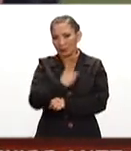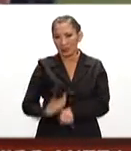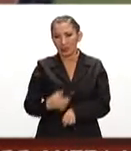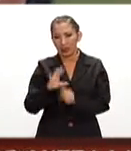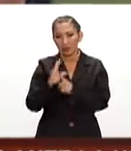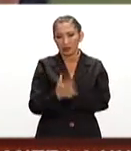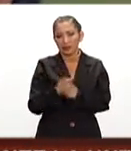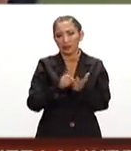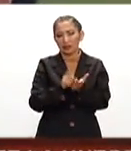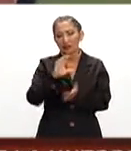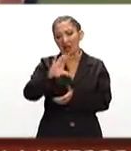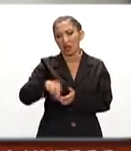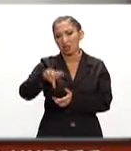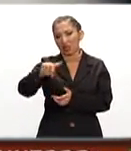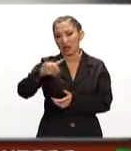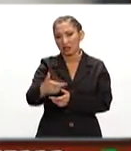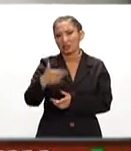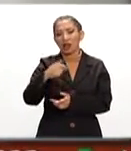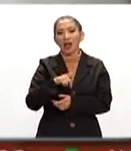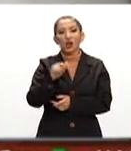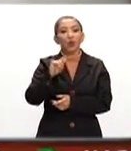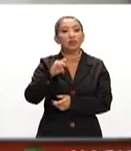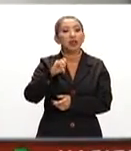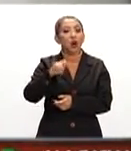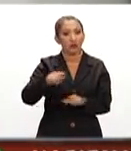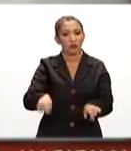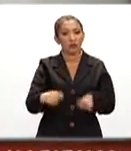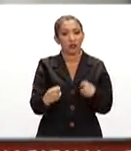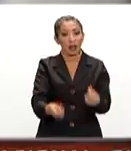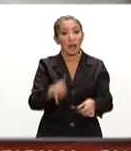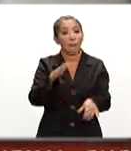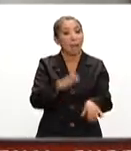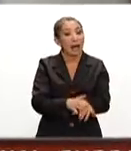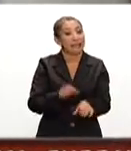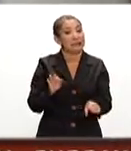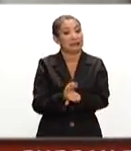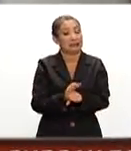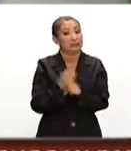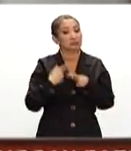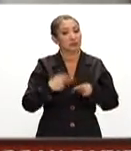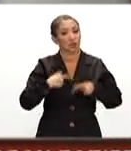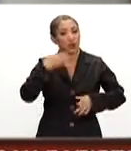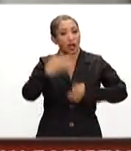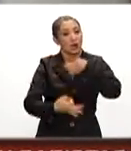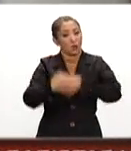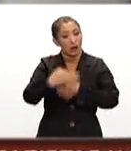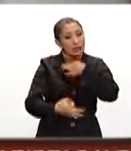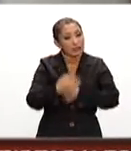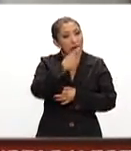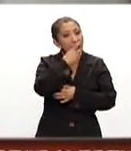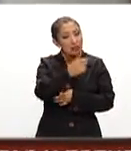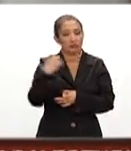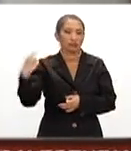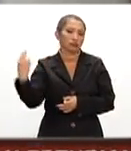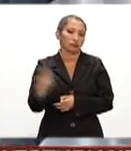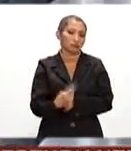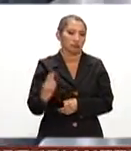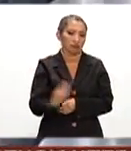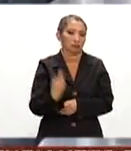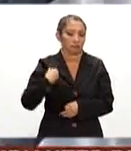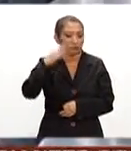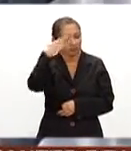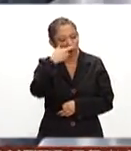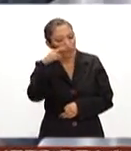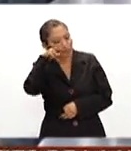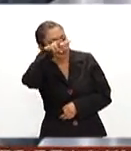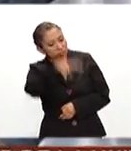Comisión Nacional de Derechos Humanos, Luis Raúl González Pérez, pidió otorgar mayor seguridad para los jueces y dijo que es necesario